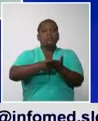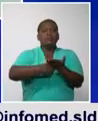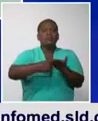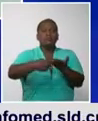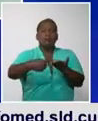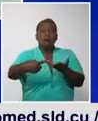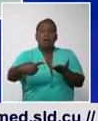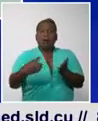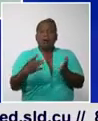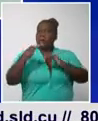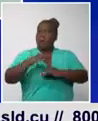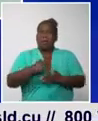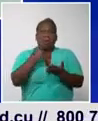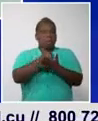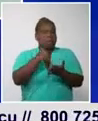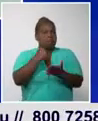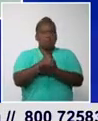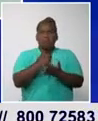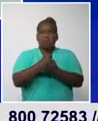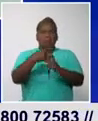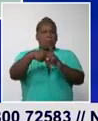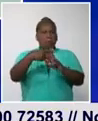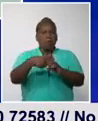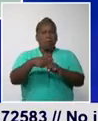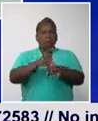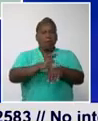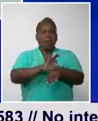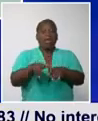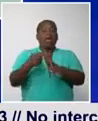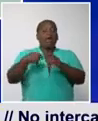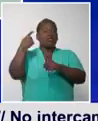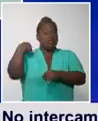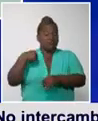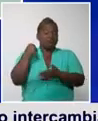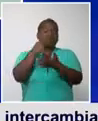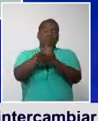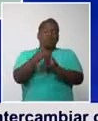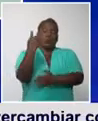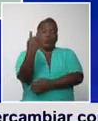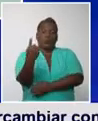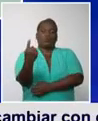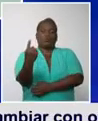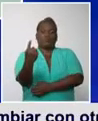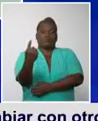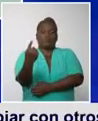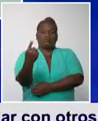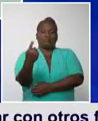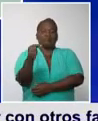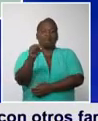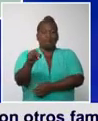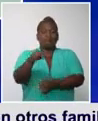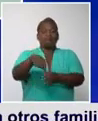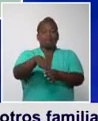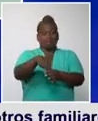sin confirmar casos, en el día de ayer confirmó un caso autóctono en el territorio.